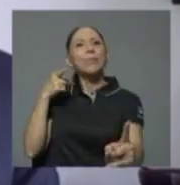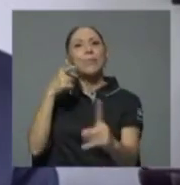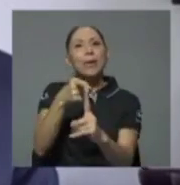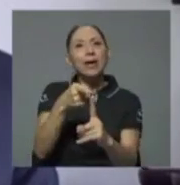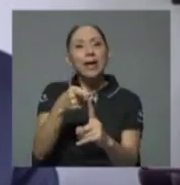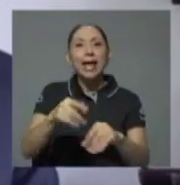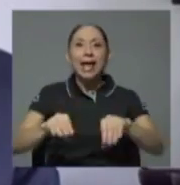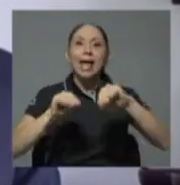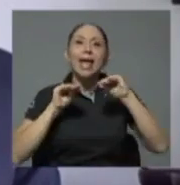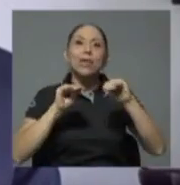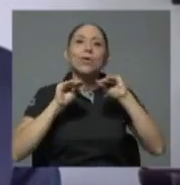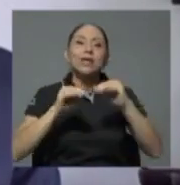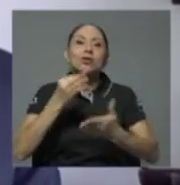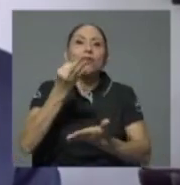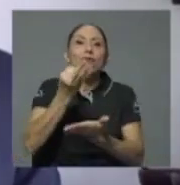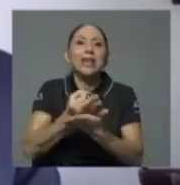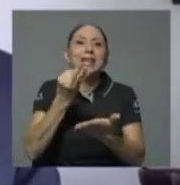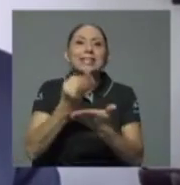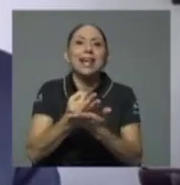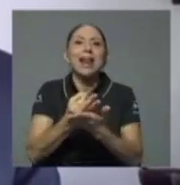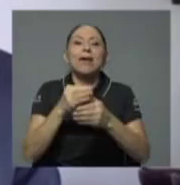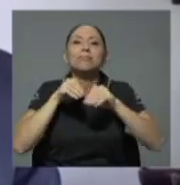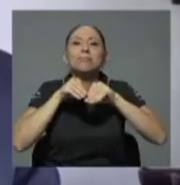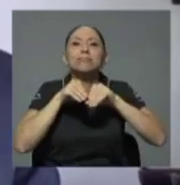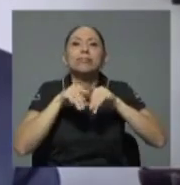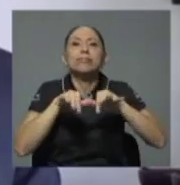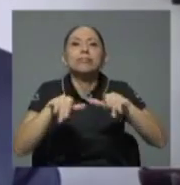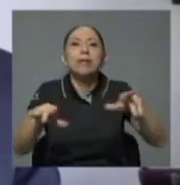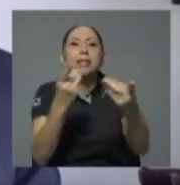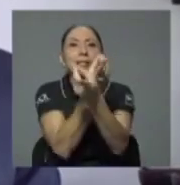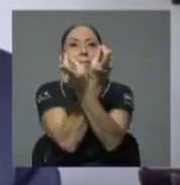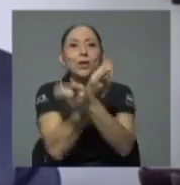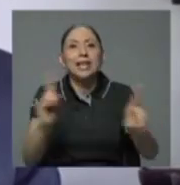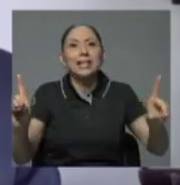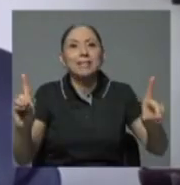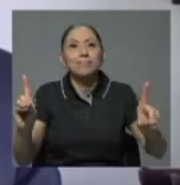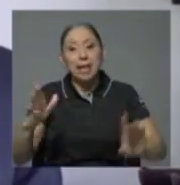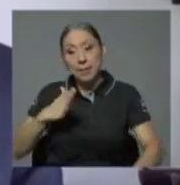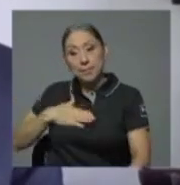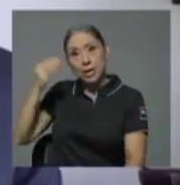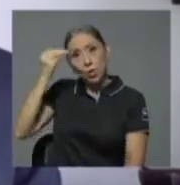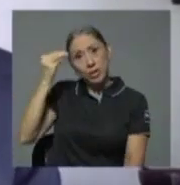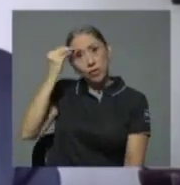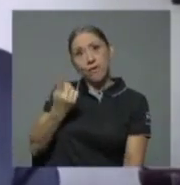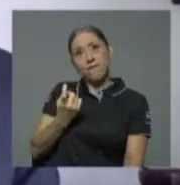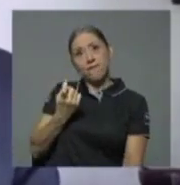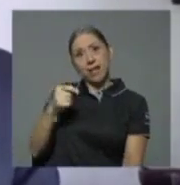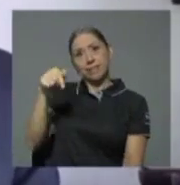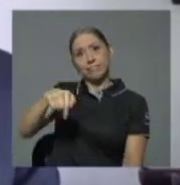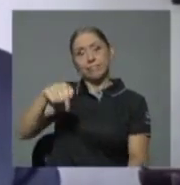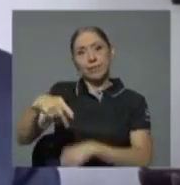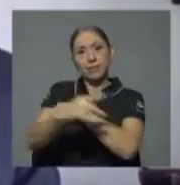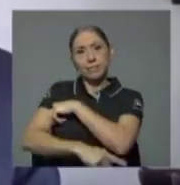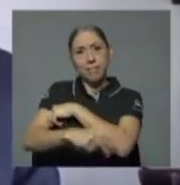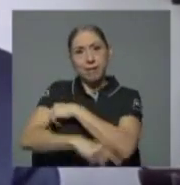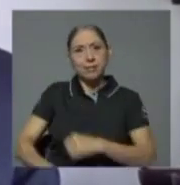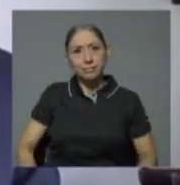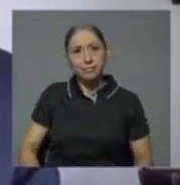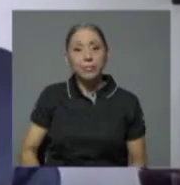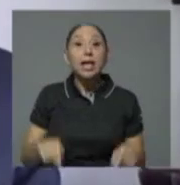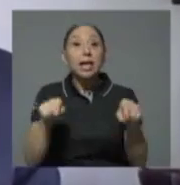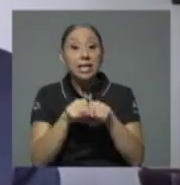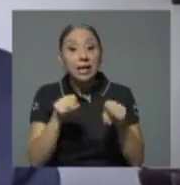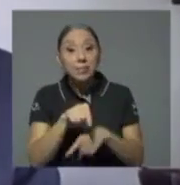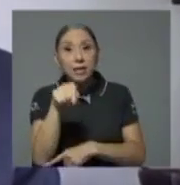educación financiera que en mi criterio tanto le hace falta a este país y que debería incluso ser